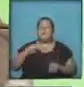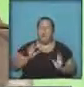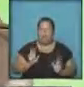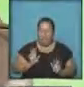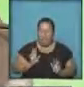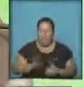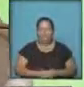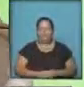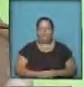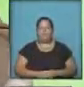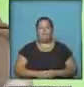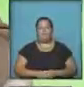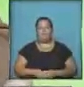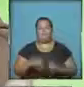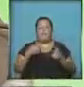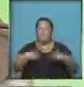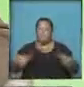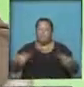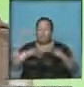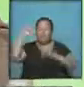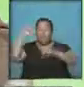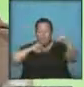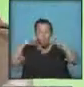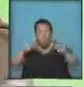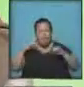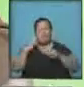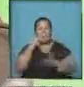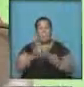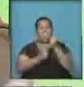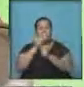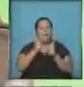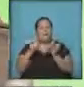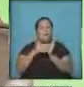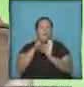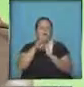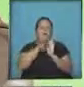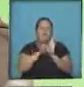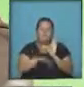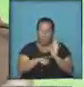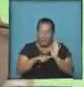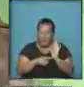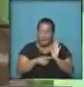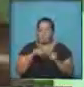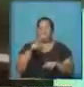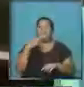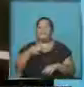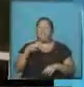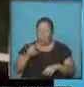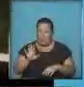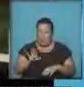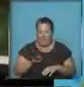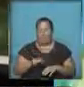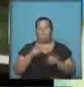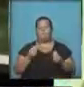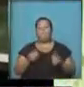Sí. Que los elementos de pirotecnia estén fabricados de acuerdo a ciertas normas, sí, de seguridad,